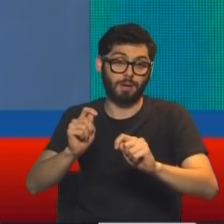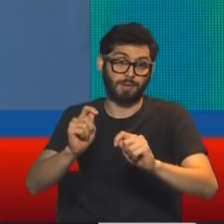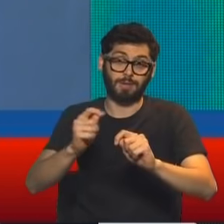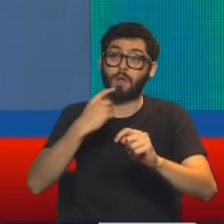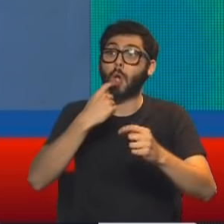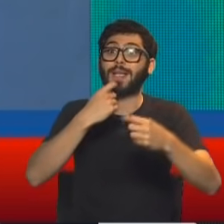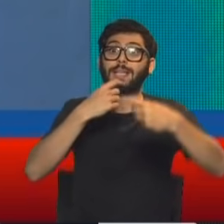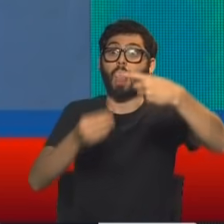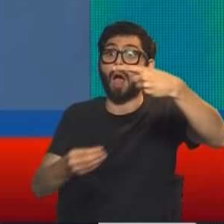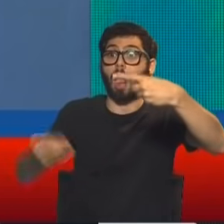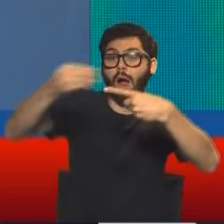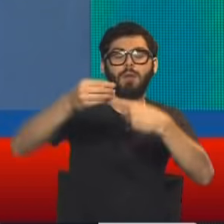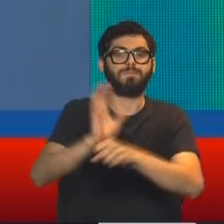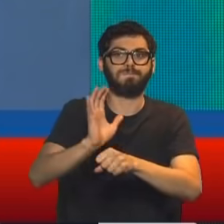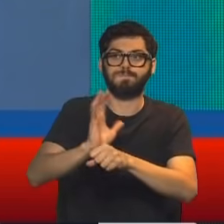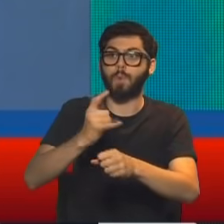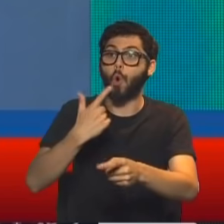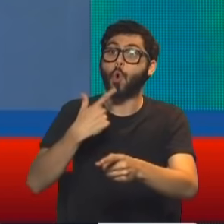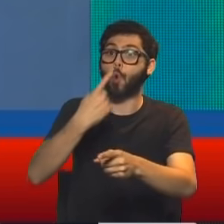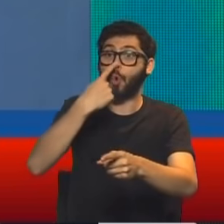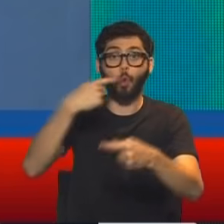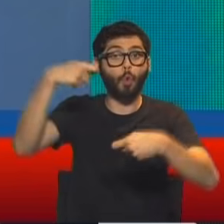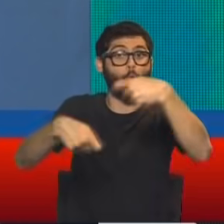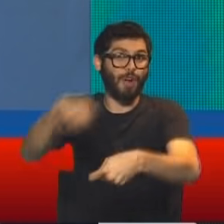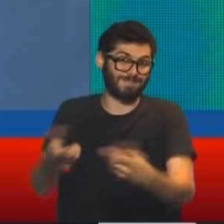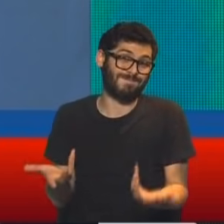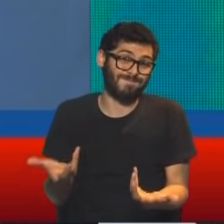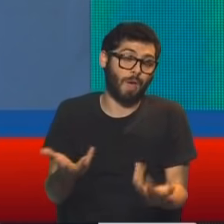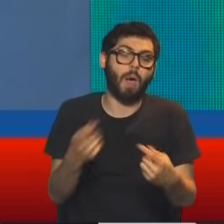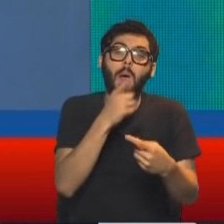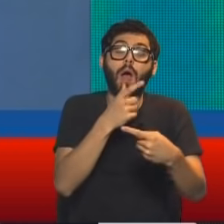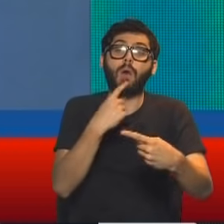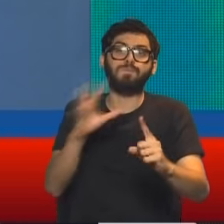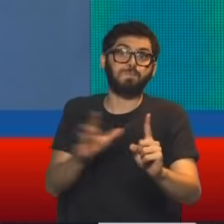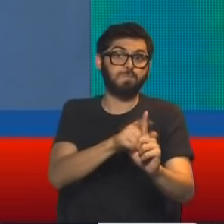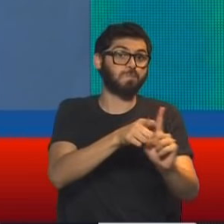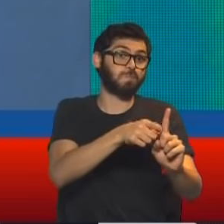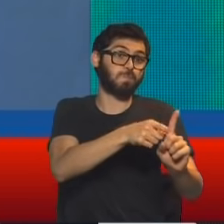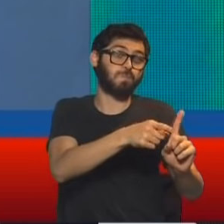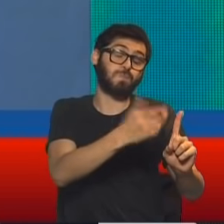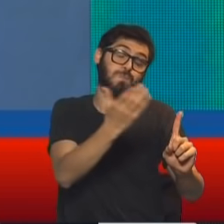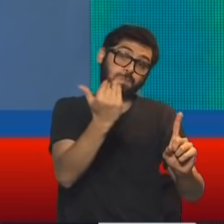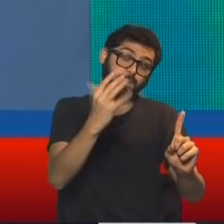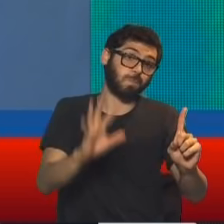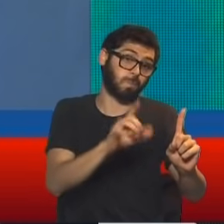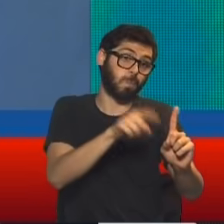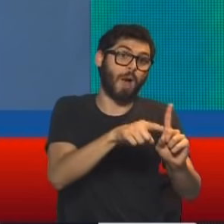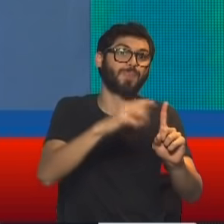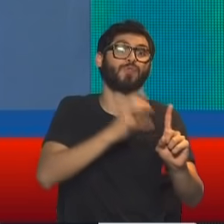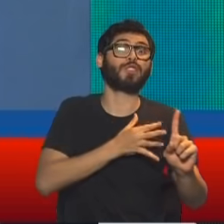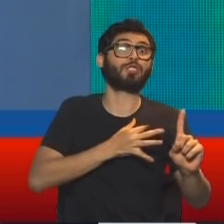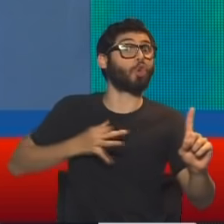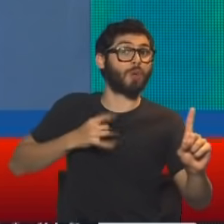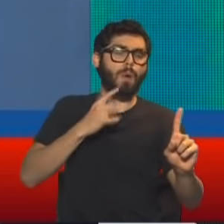generar inversiones, crecimiento económico, negocios con empresarios y demás. Bueno, de lo que se lo acusaba, al menos hasta ahora, a Kristalina Georgieva es que